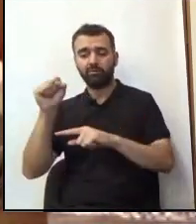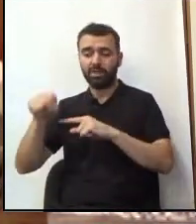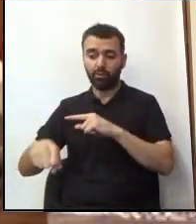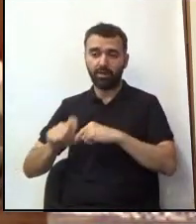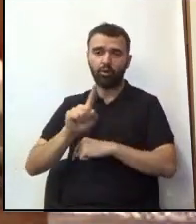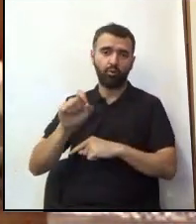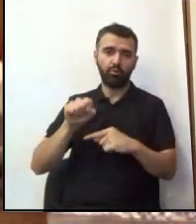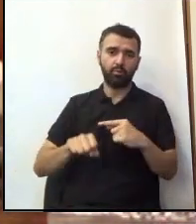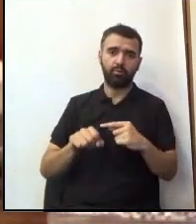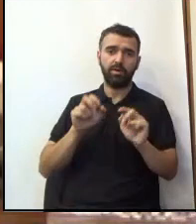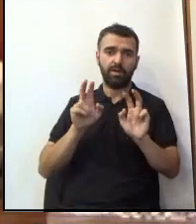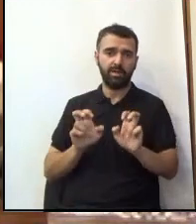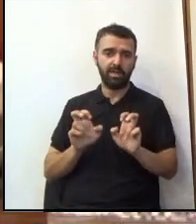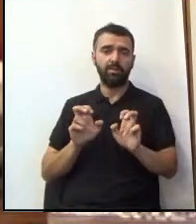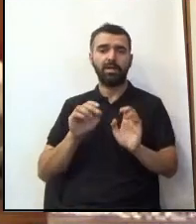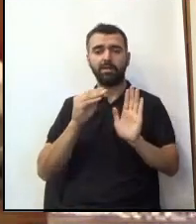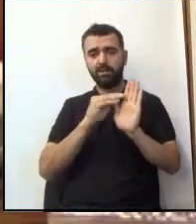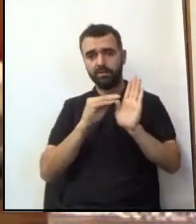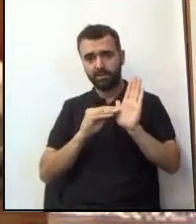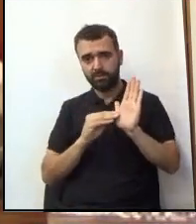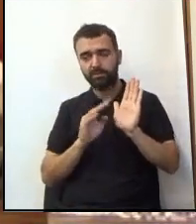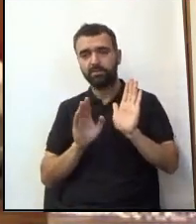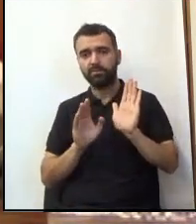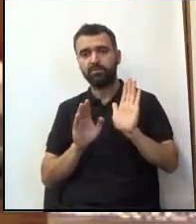no aprobar, digamos, este tema de tabla,